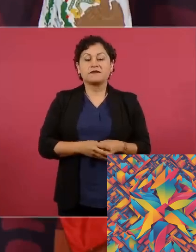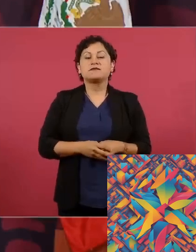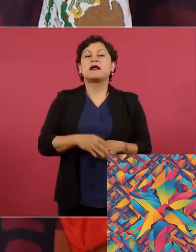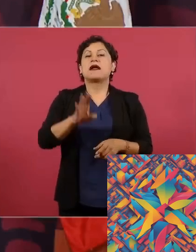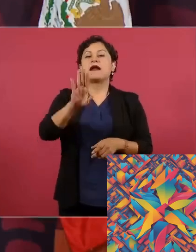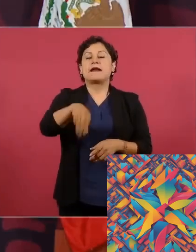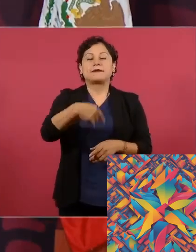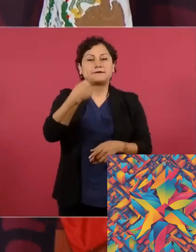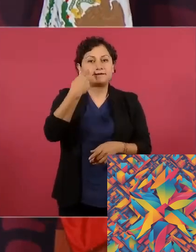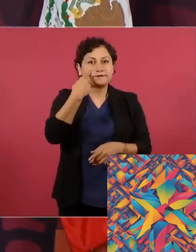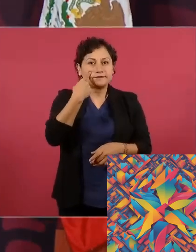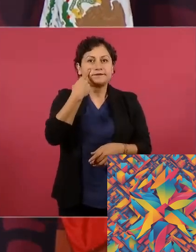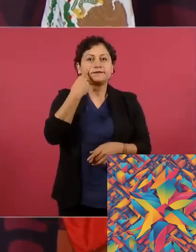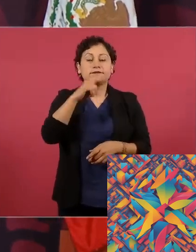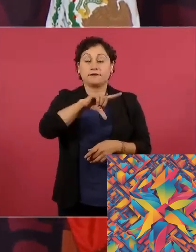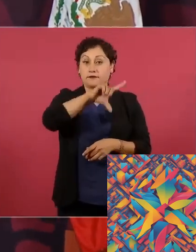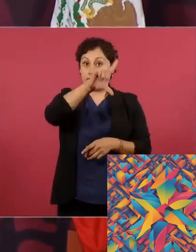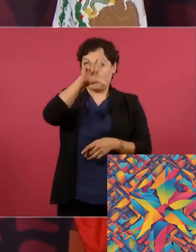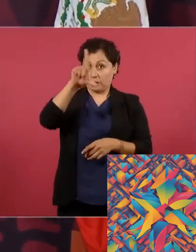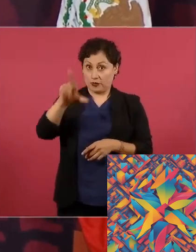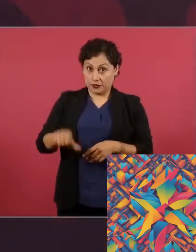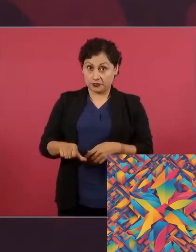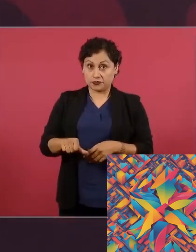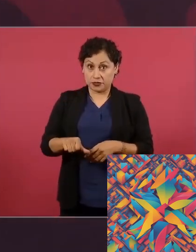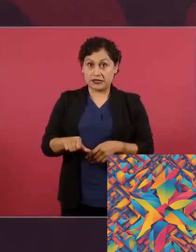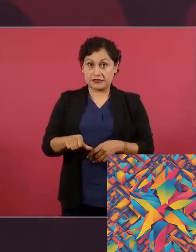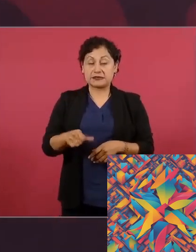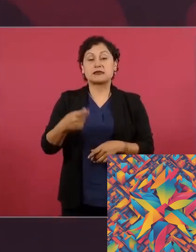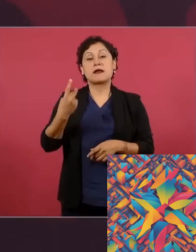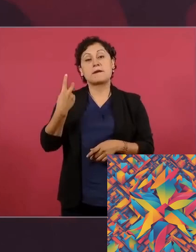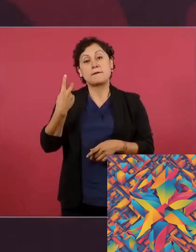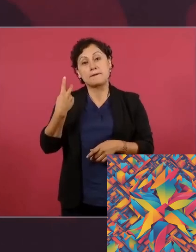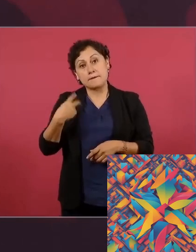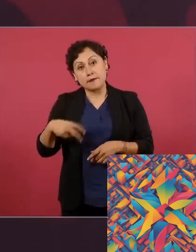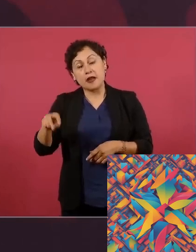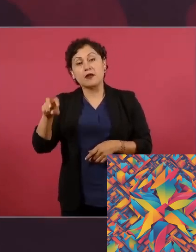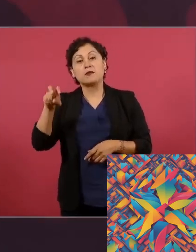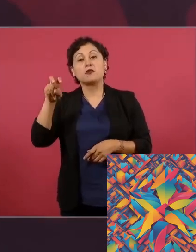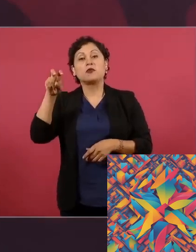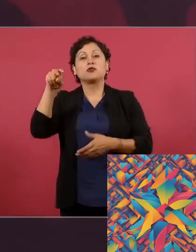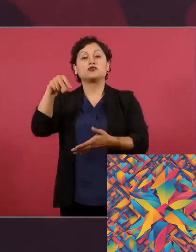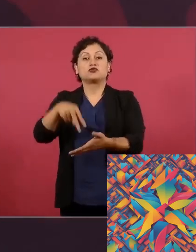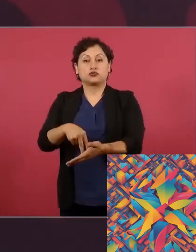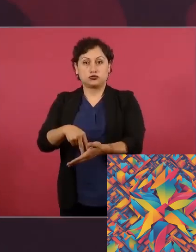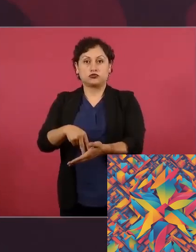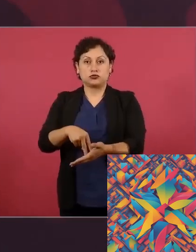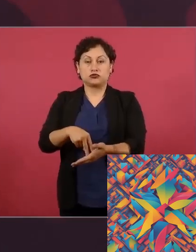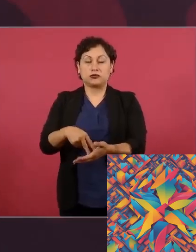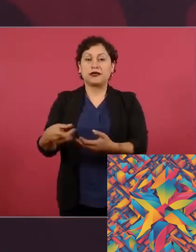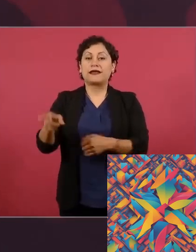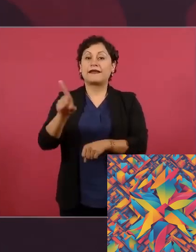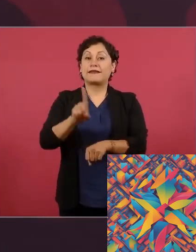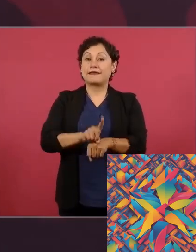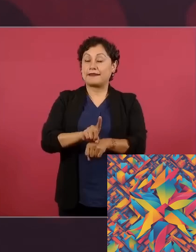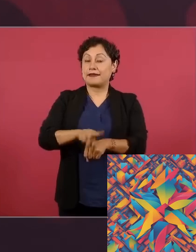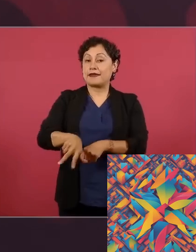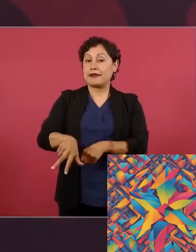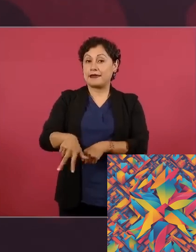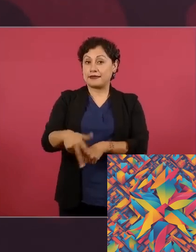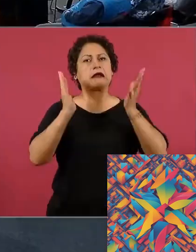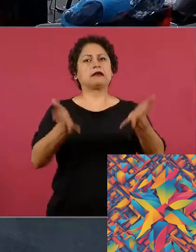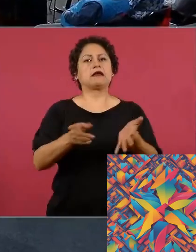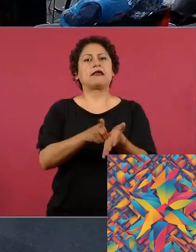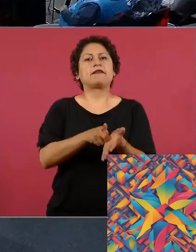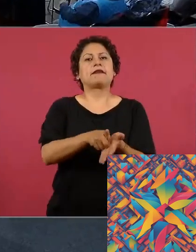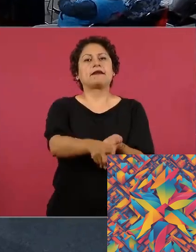sostiene su inocencia. Rechazando un acuerdo que le ofrecía la Fiscalía de Nueva York para inculparse a cambio de beneficios. Ahora,